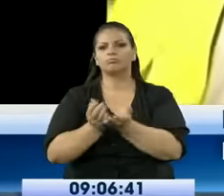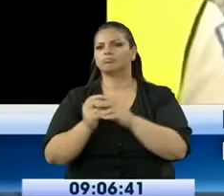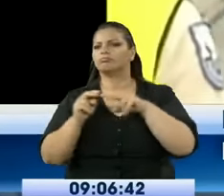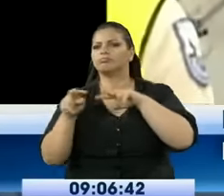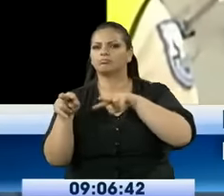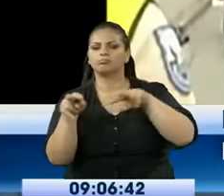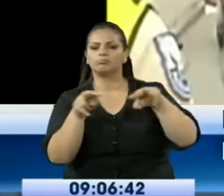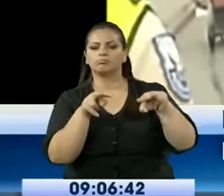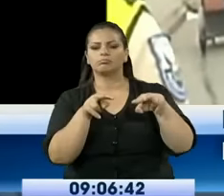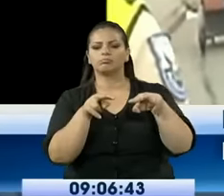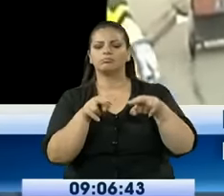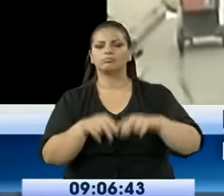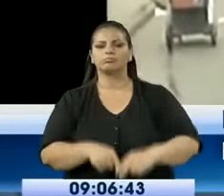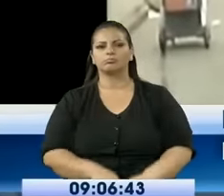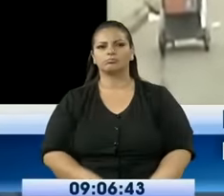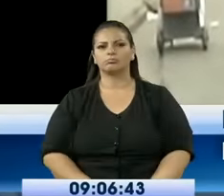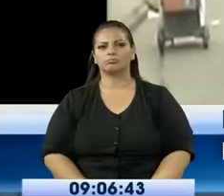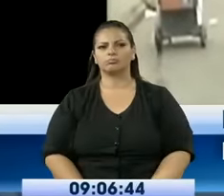de contrarrestar